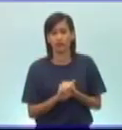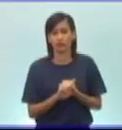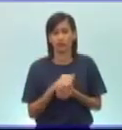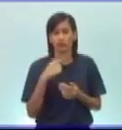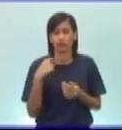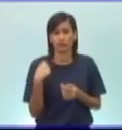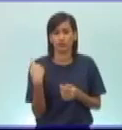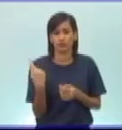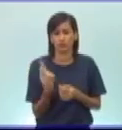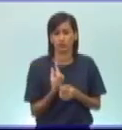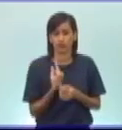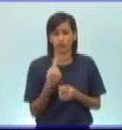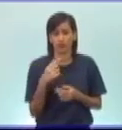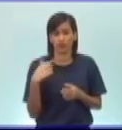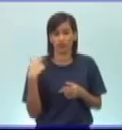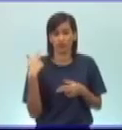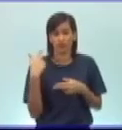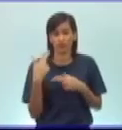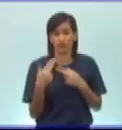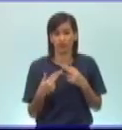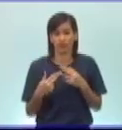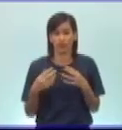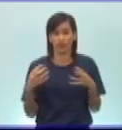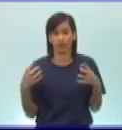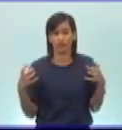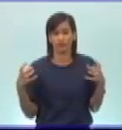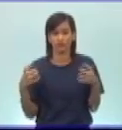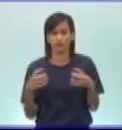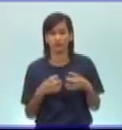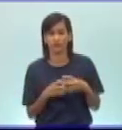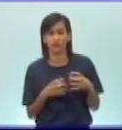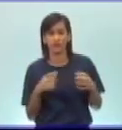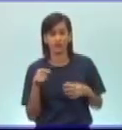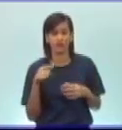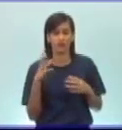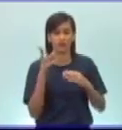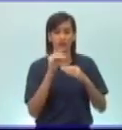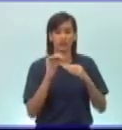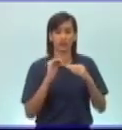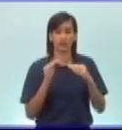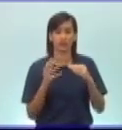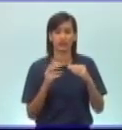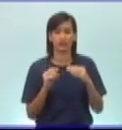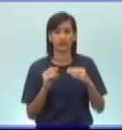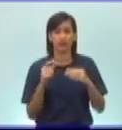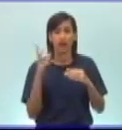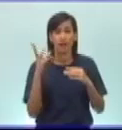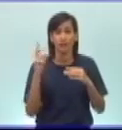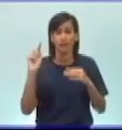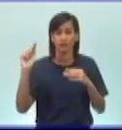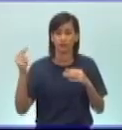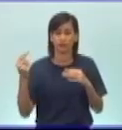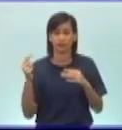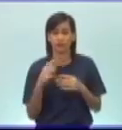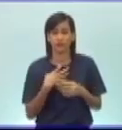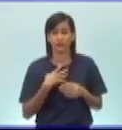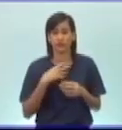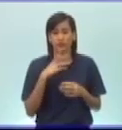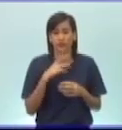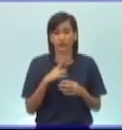nosotros hacemos la conversión de esa fracción decimal a expresión decimal, obtenemos como